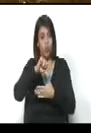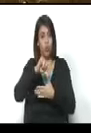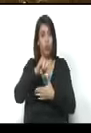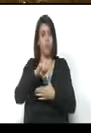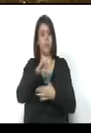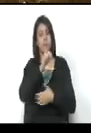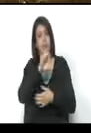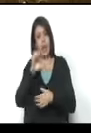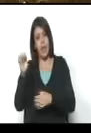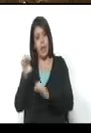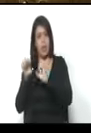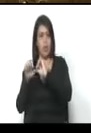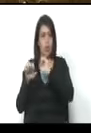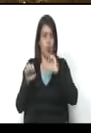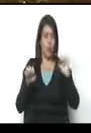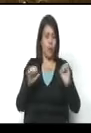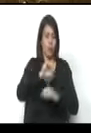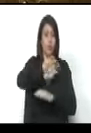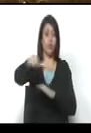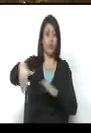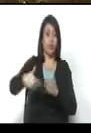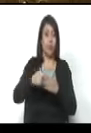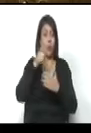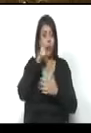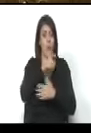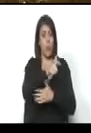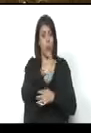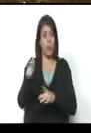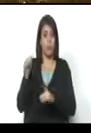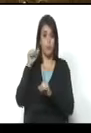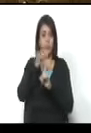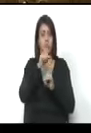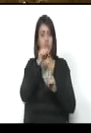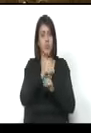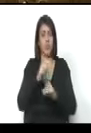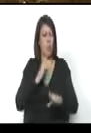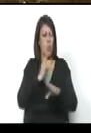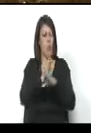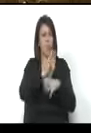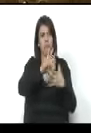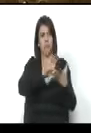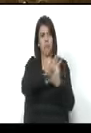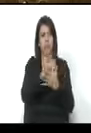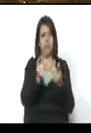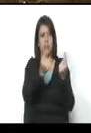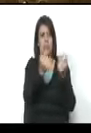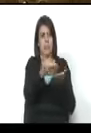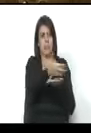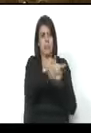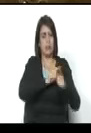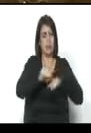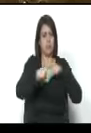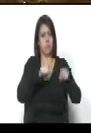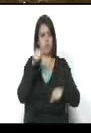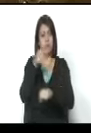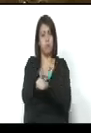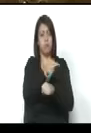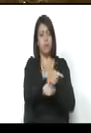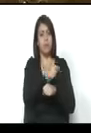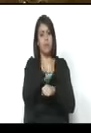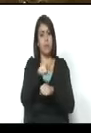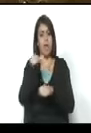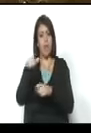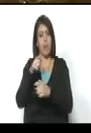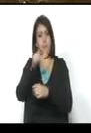de este a oeste, por todos los pueblos que luchan contra el capitalismo, contra el imperialismo y contra el